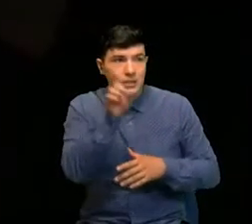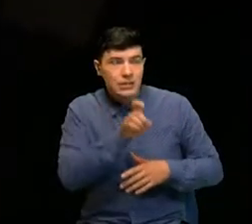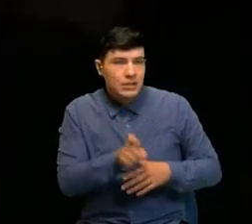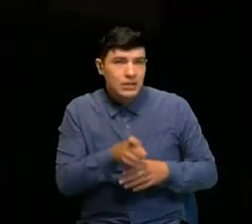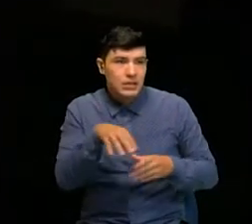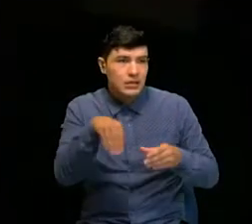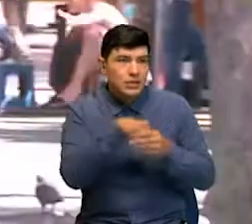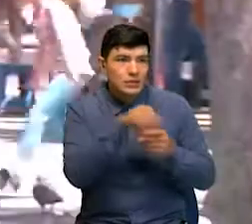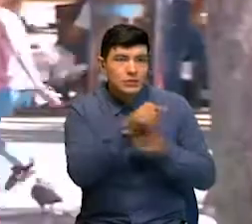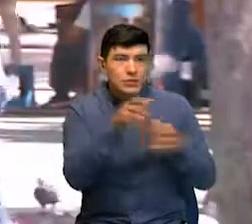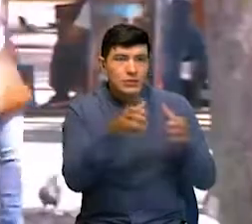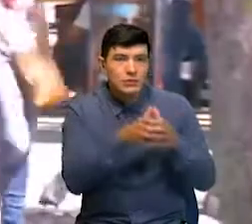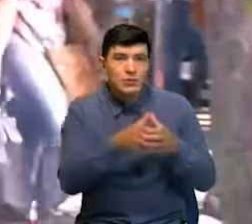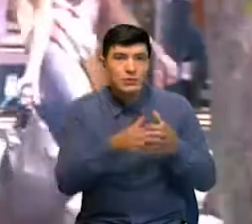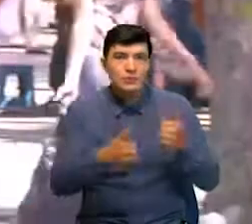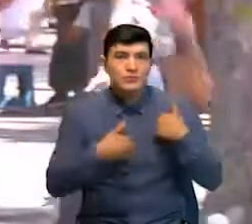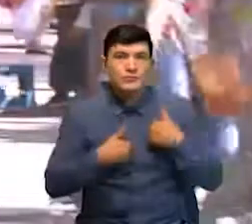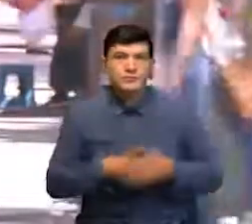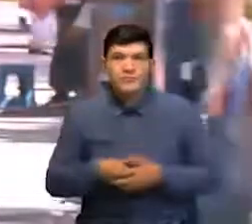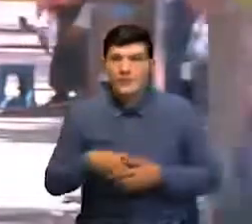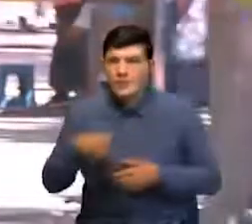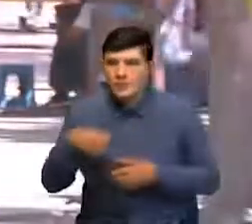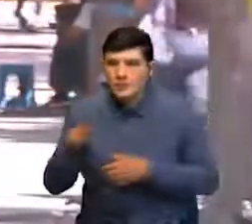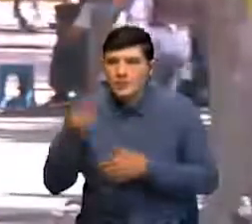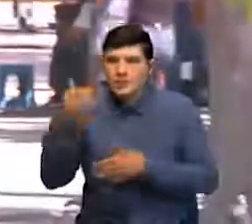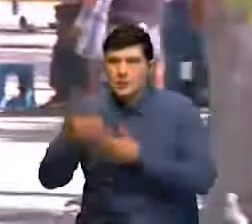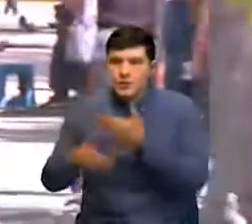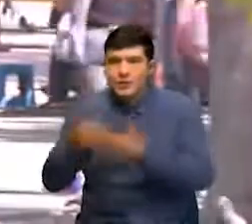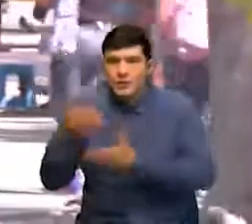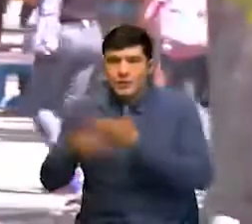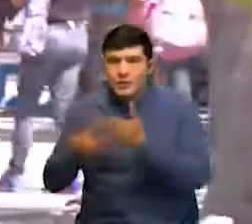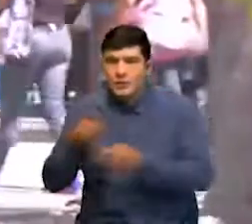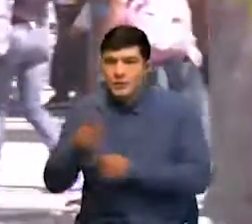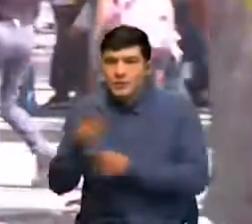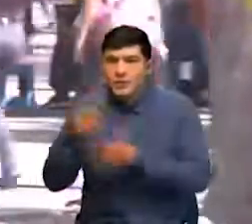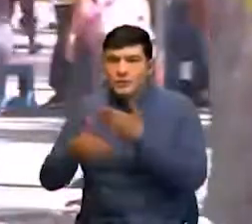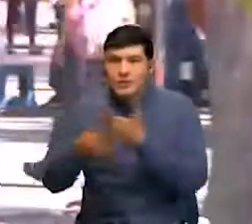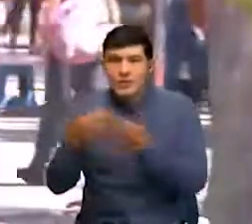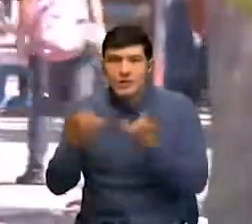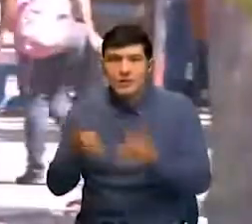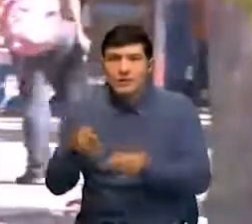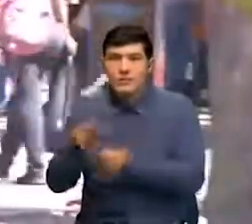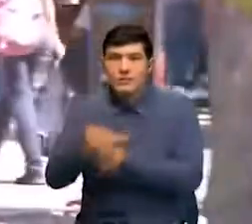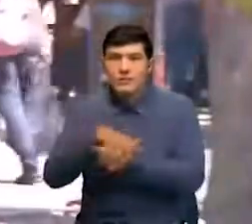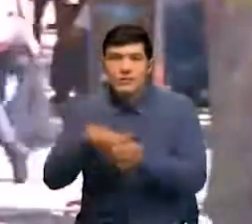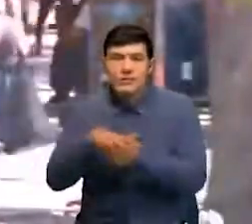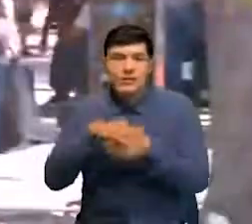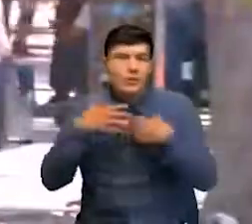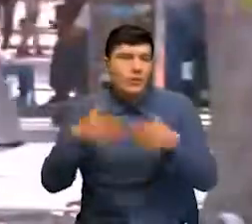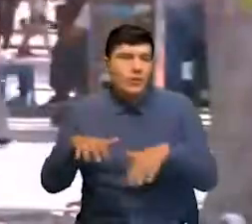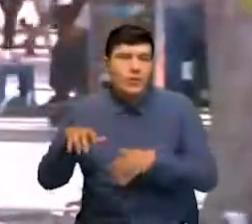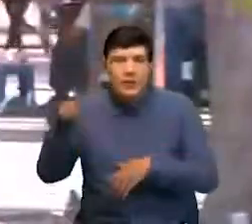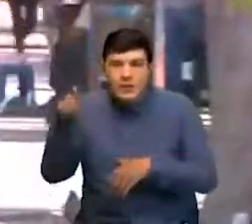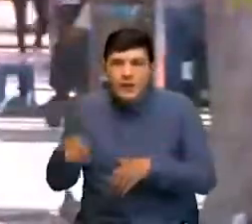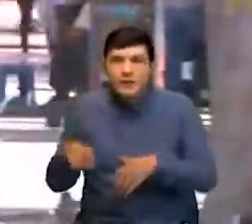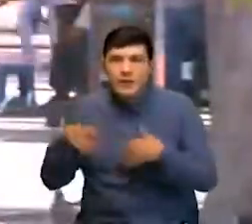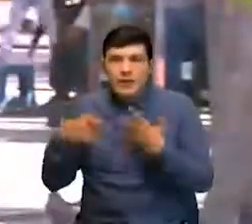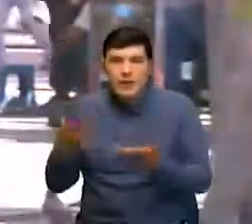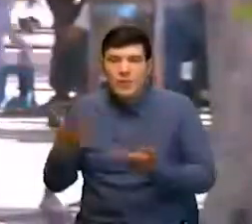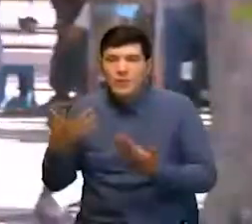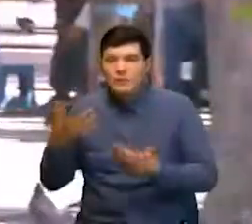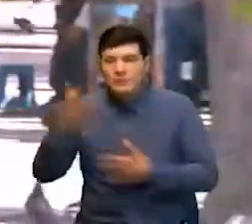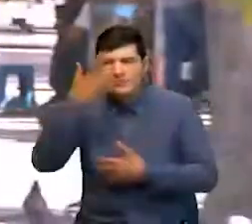militares esta cacería de brujas como se ha llamado a esta situación se debería a